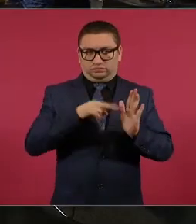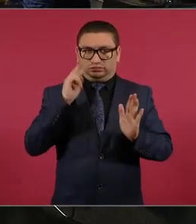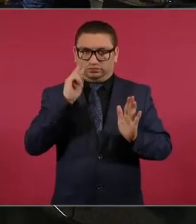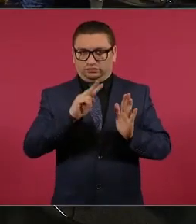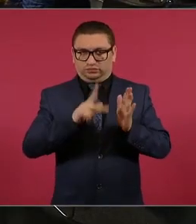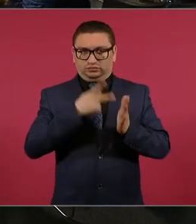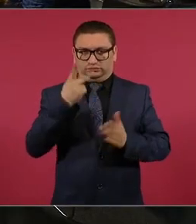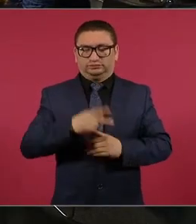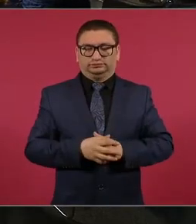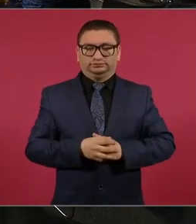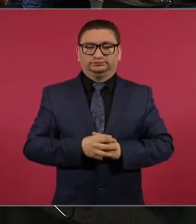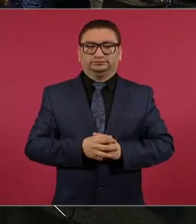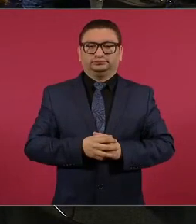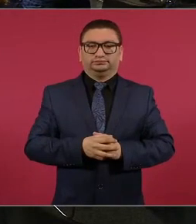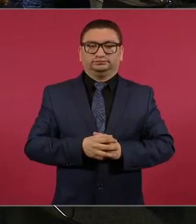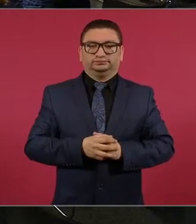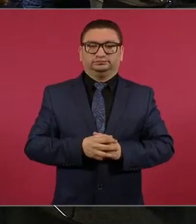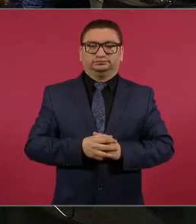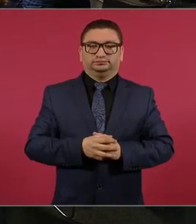lámina